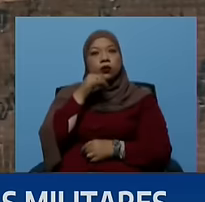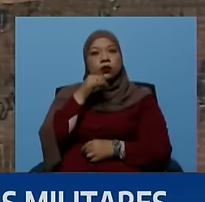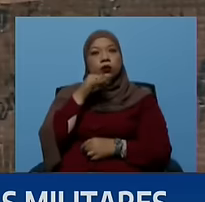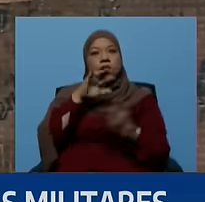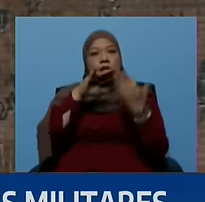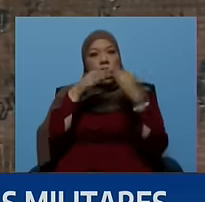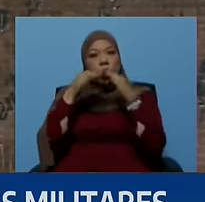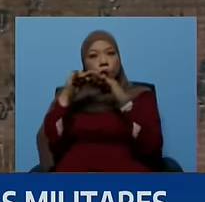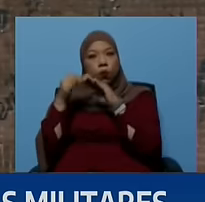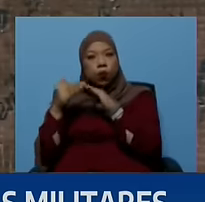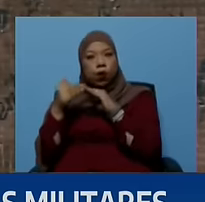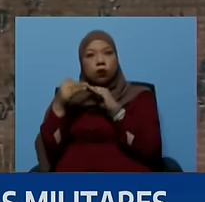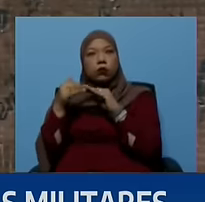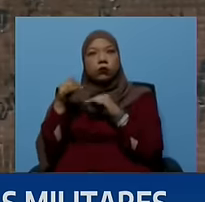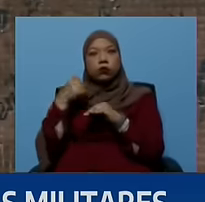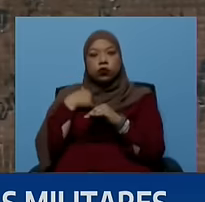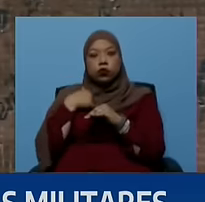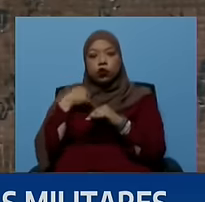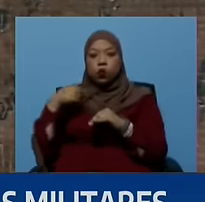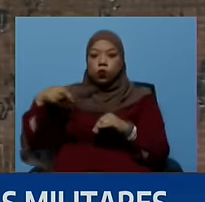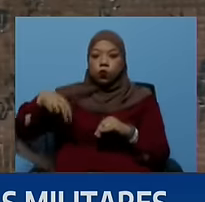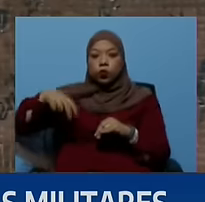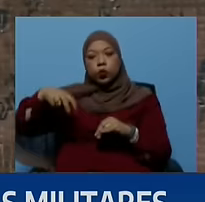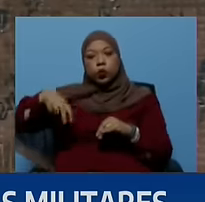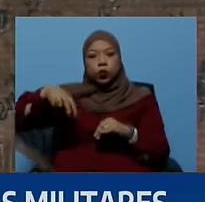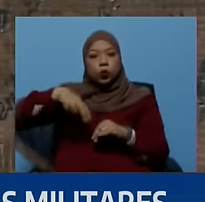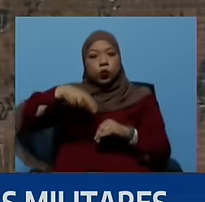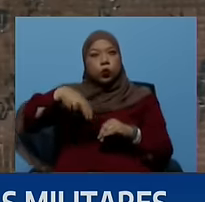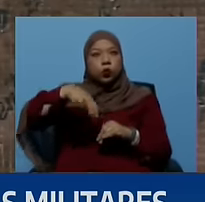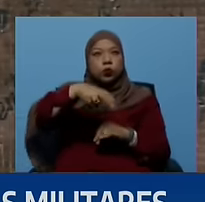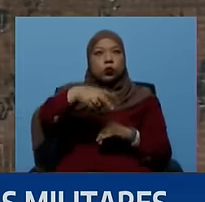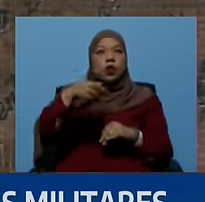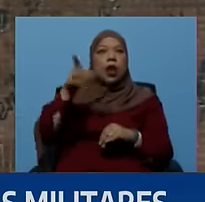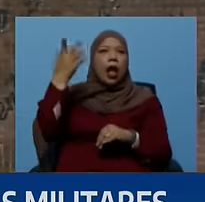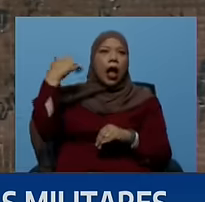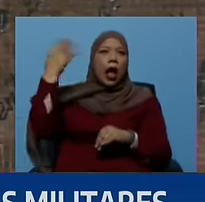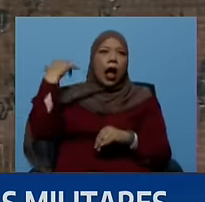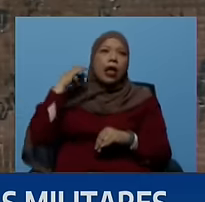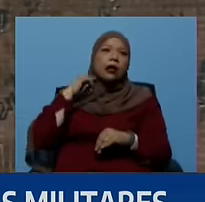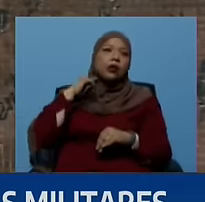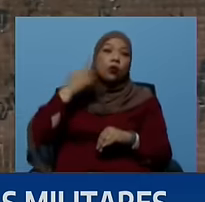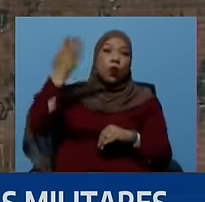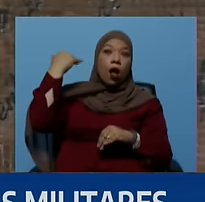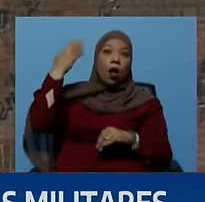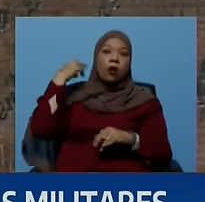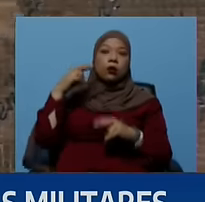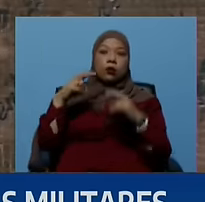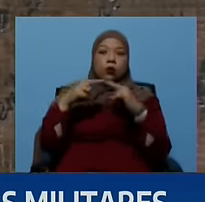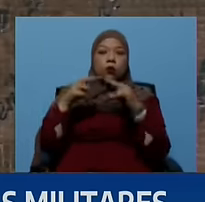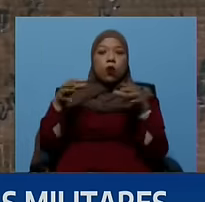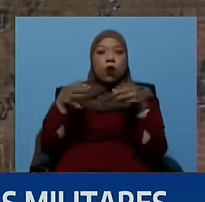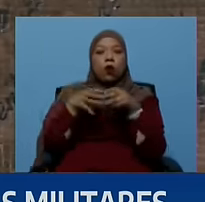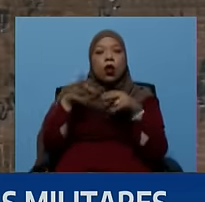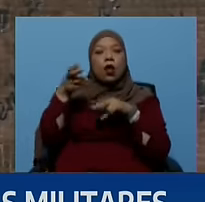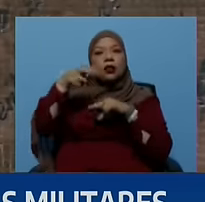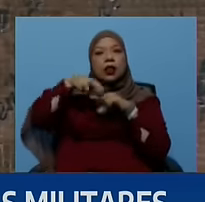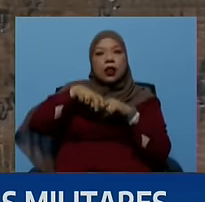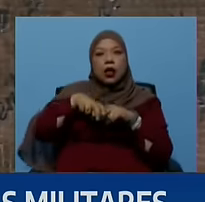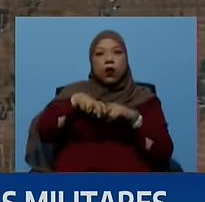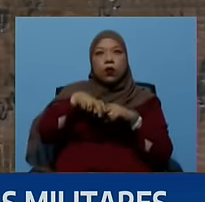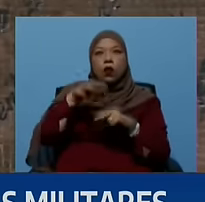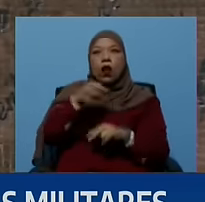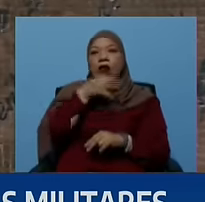bajas por donde llegué ahí lo que había unos banquitos y ahí siempre nos reuníamos en